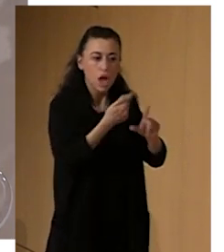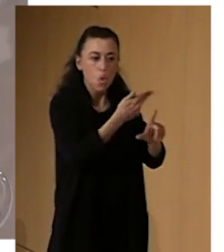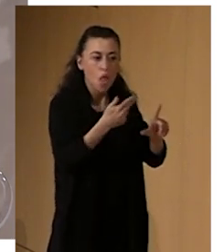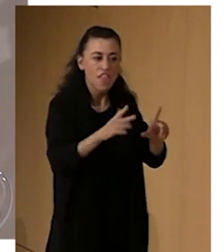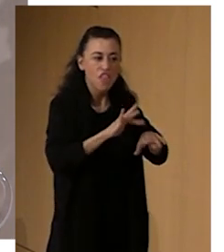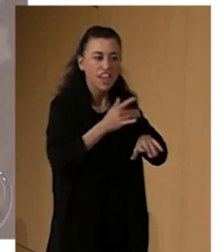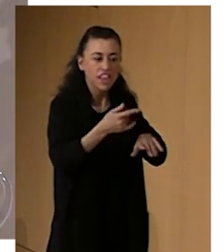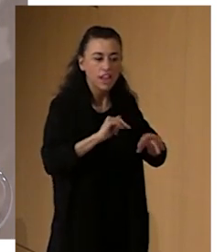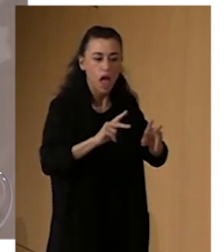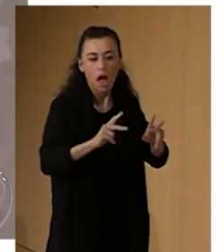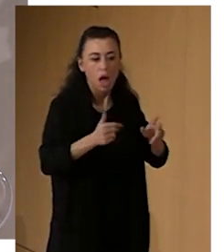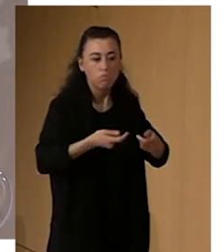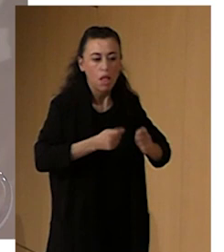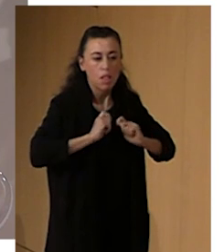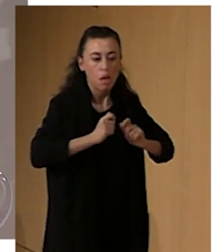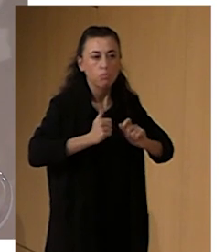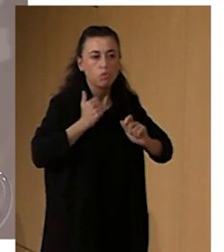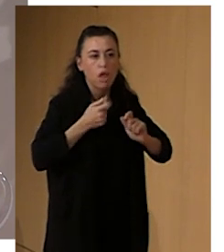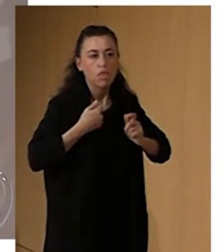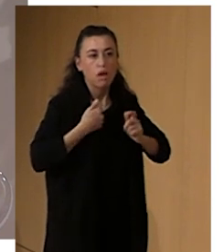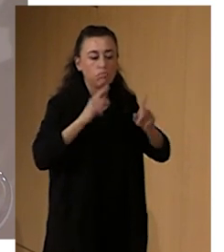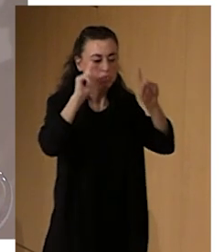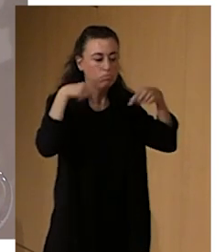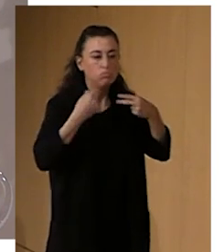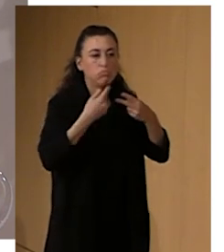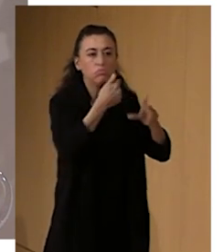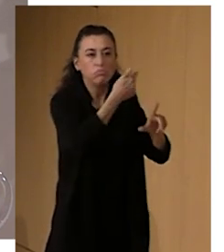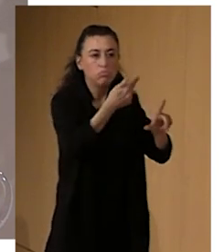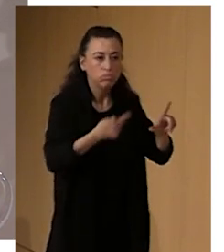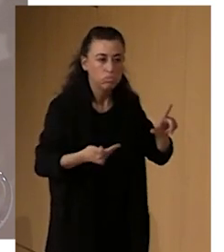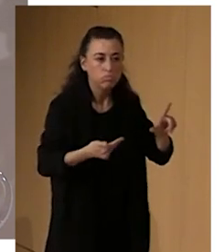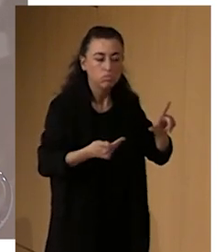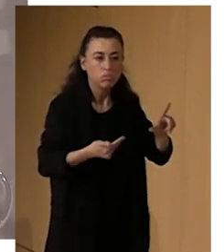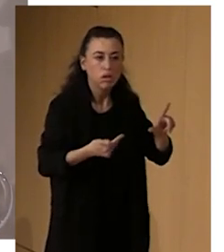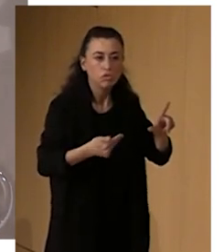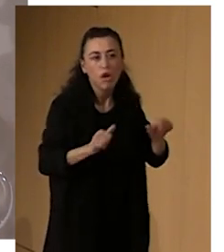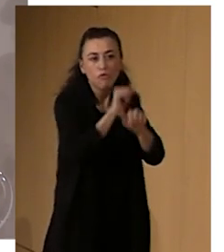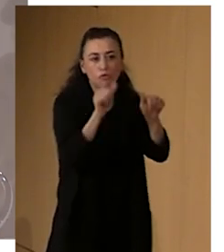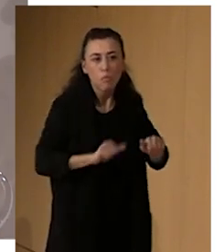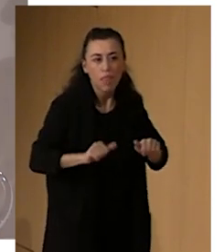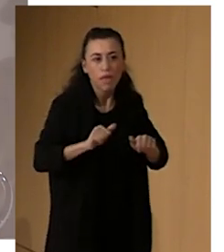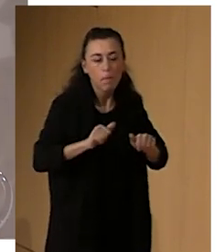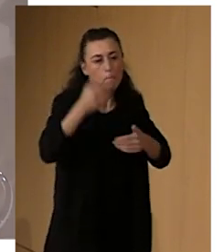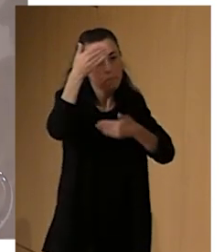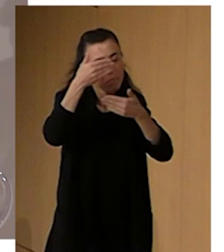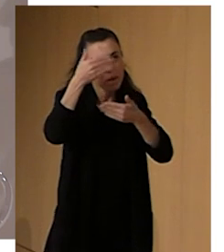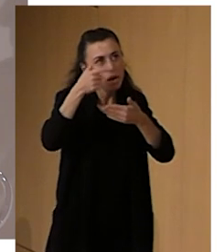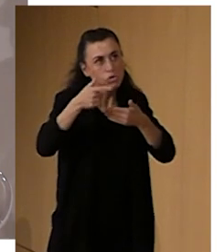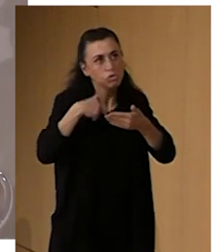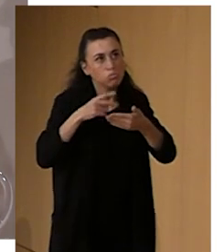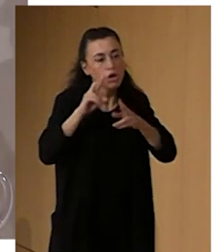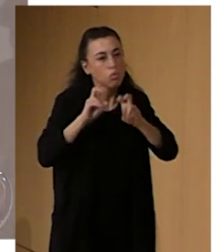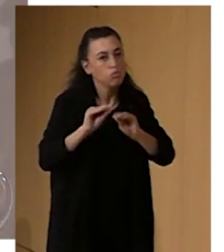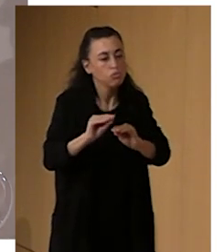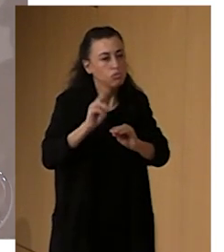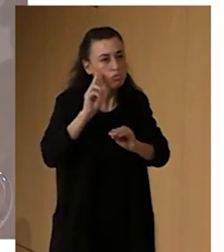no una manera absolutamente distinta de disfrutar de una obra de Picasso sin ver la obra Eh pero en este caso a través de de la